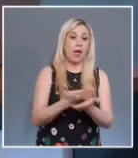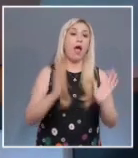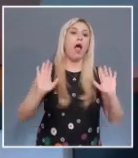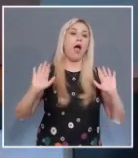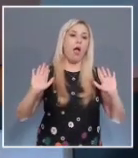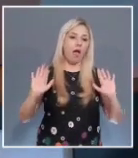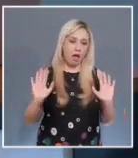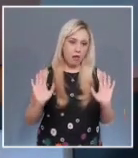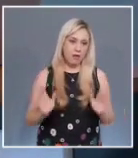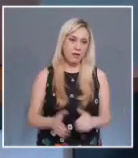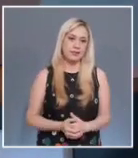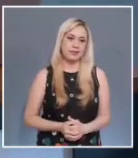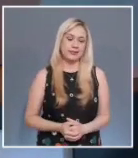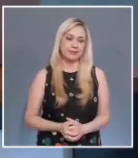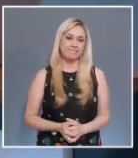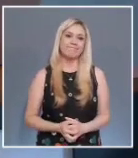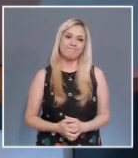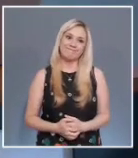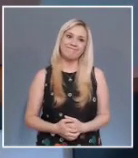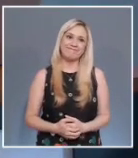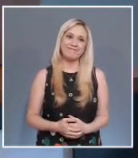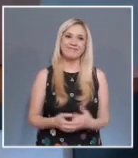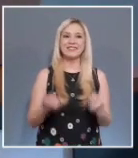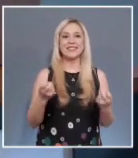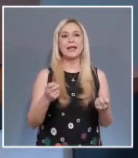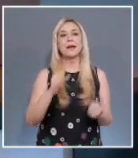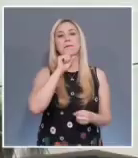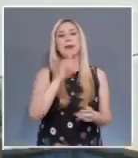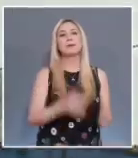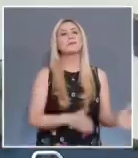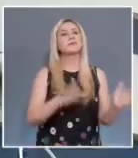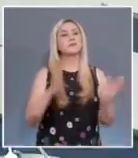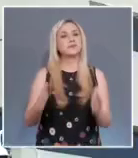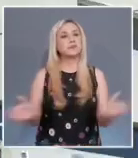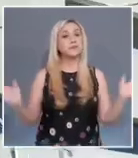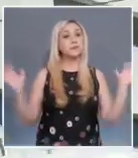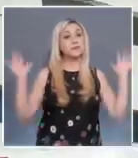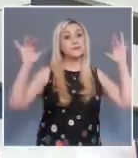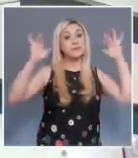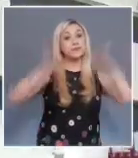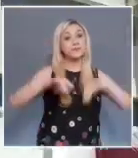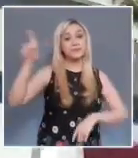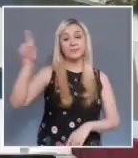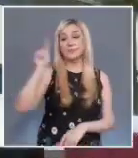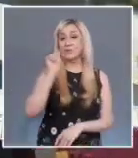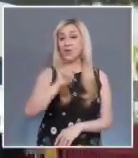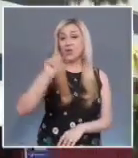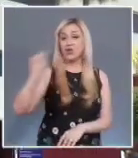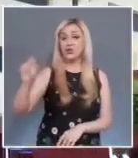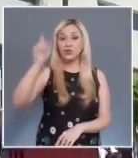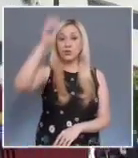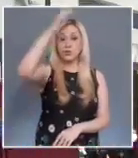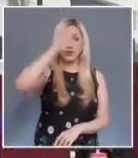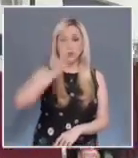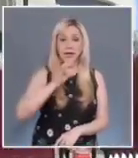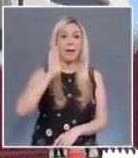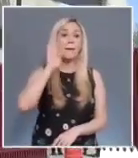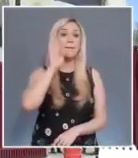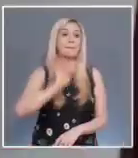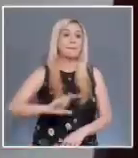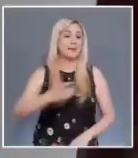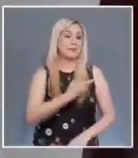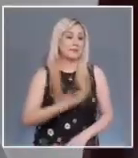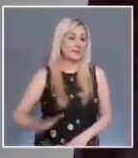Y durante un encuentro que sostuvo con personas juzgadoras, esto en Torreón, Coahuila, la ministra presidenta de la Suprema Corte y del Consejo